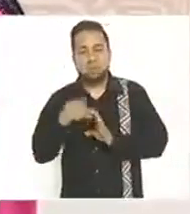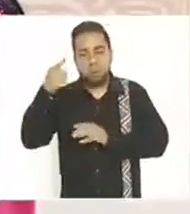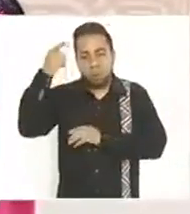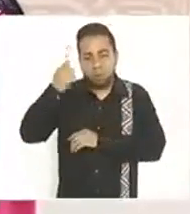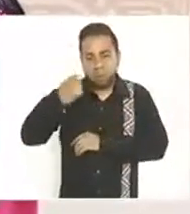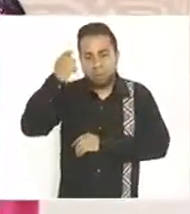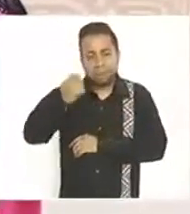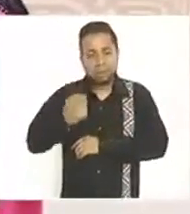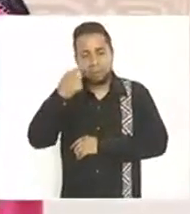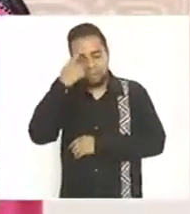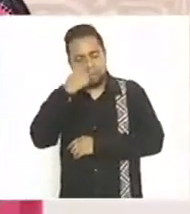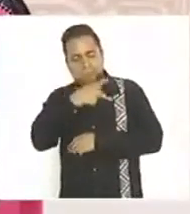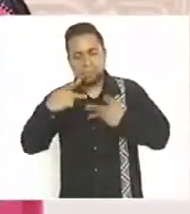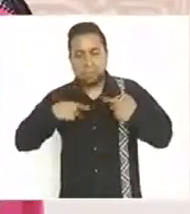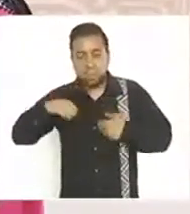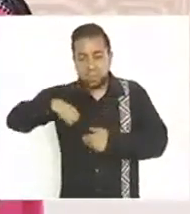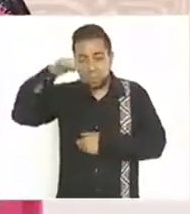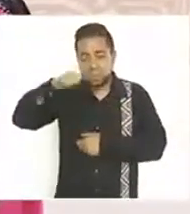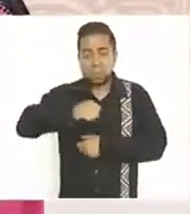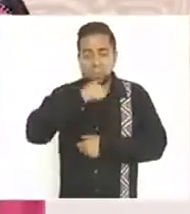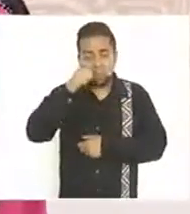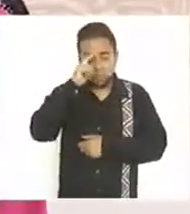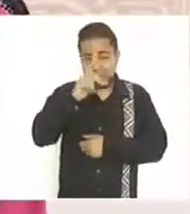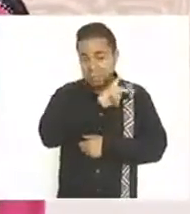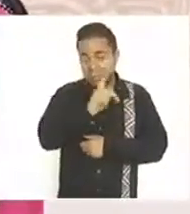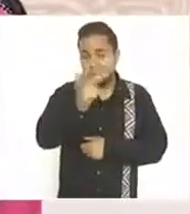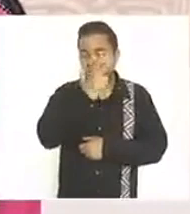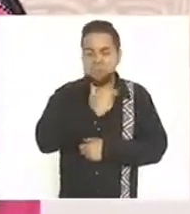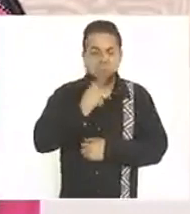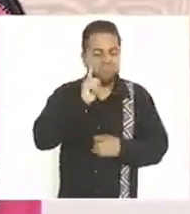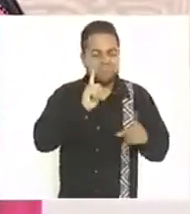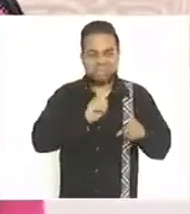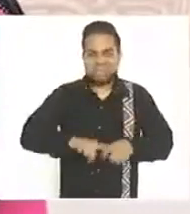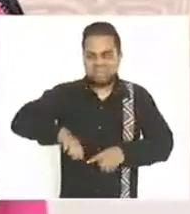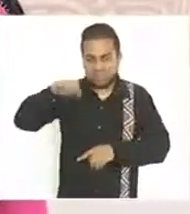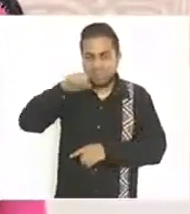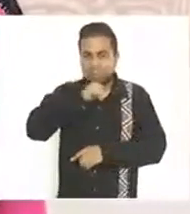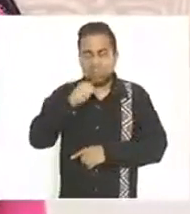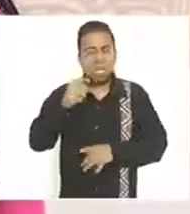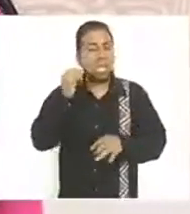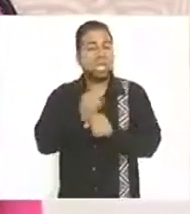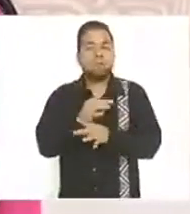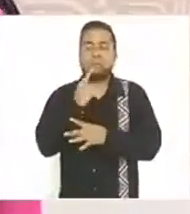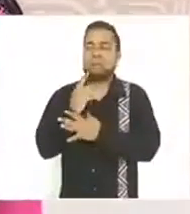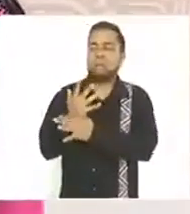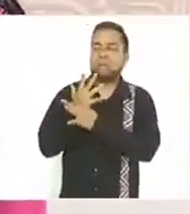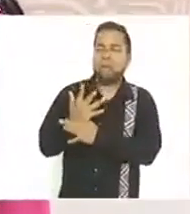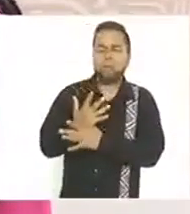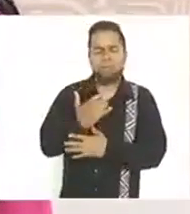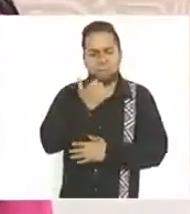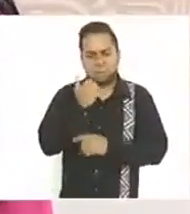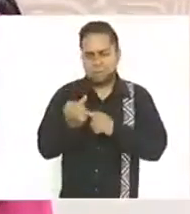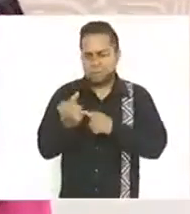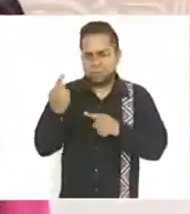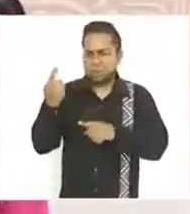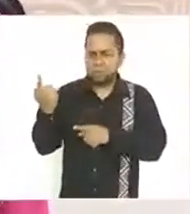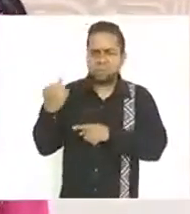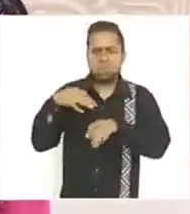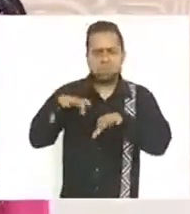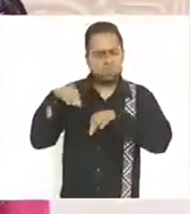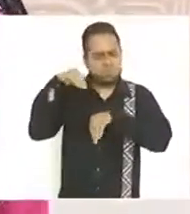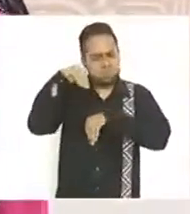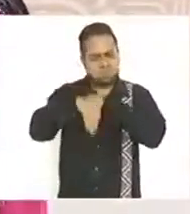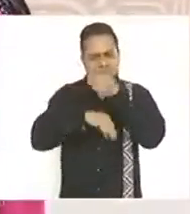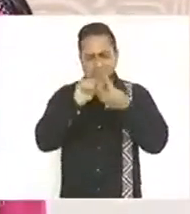pensión universal para todas y todos los adultos mayores que con su trabajo edificaron